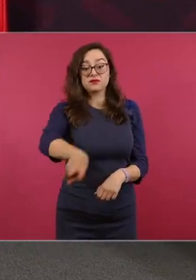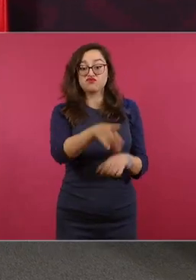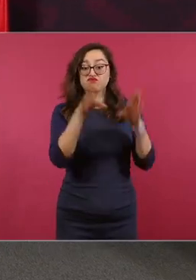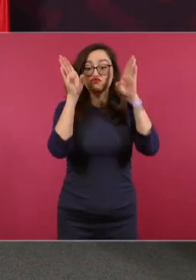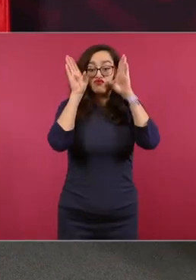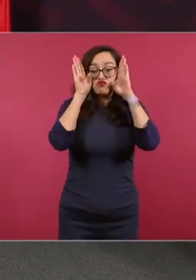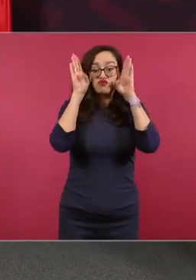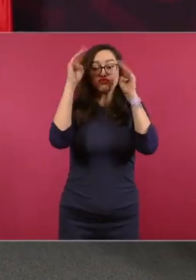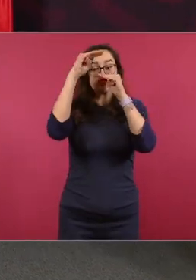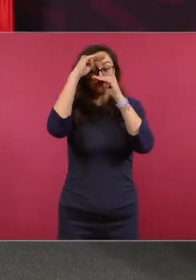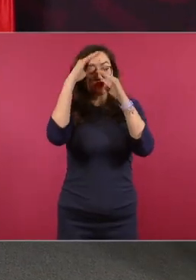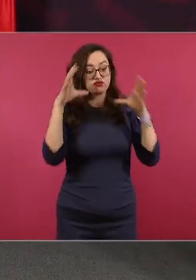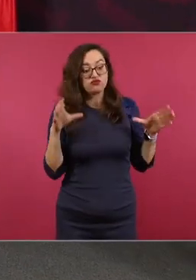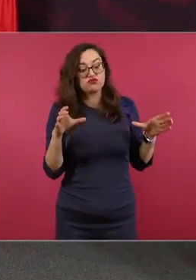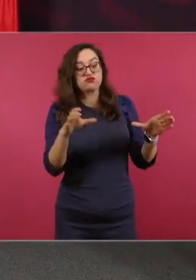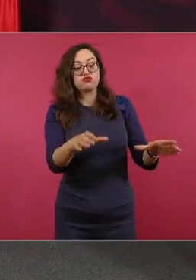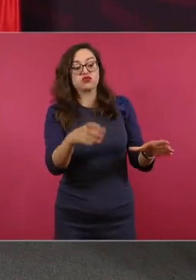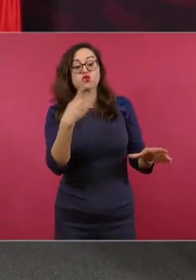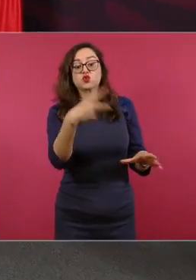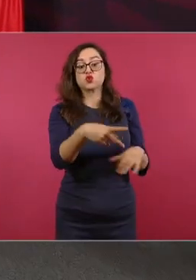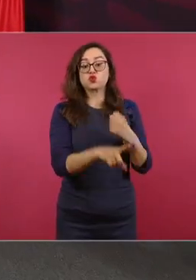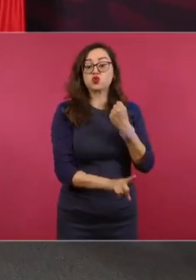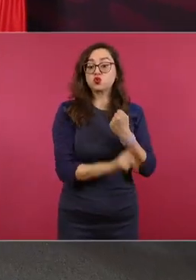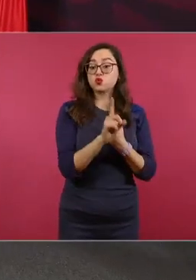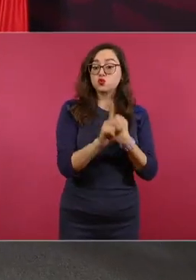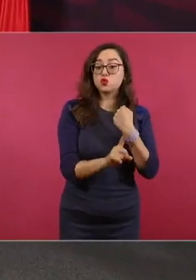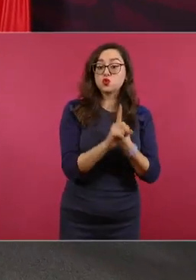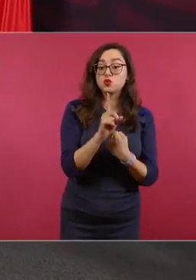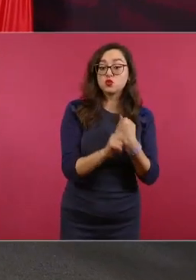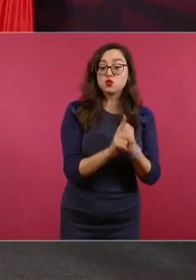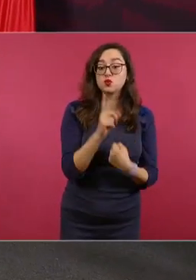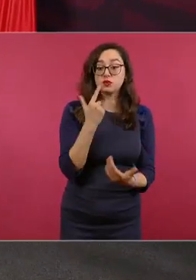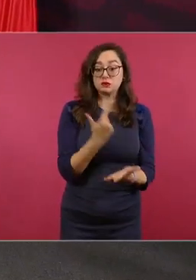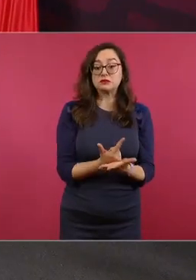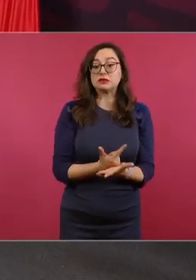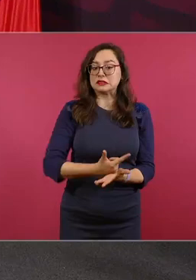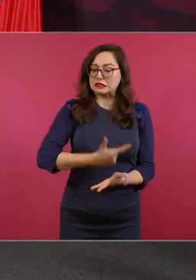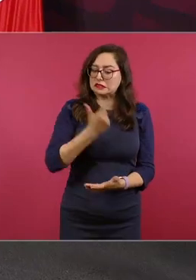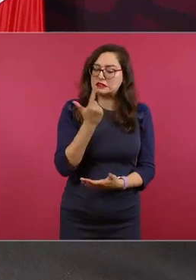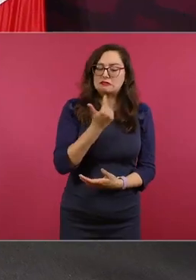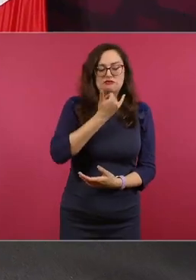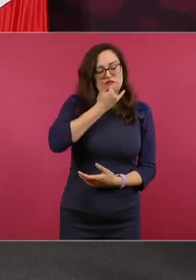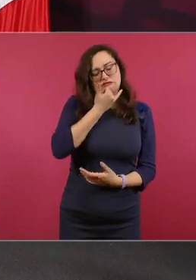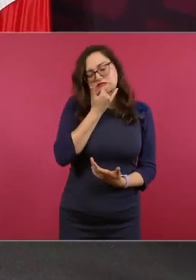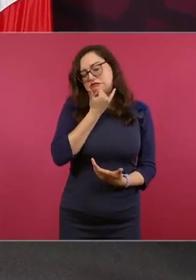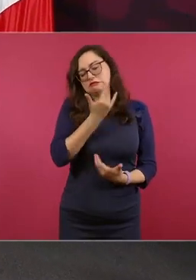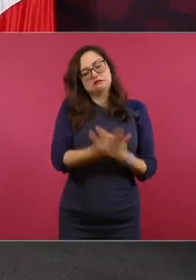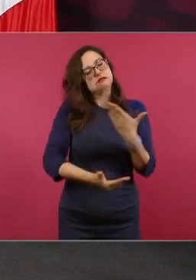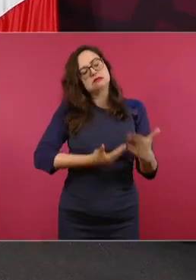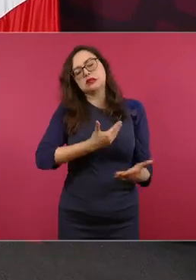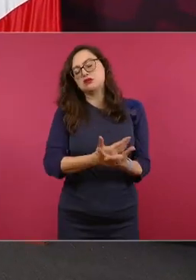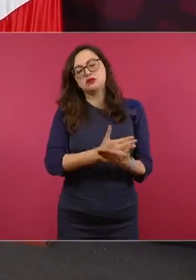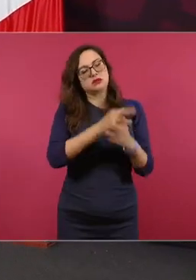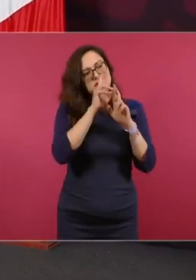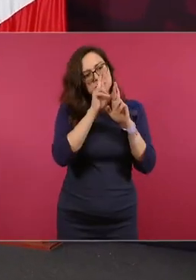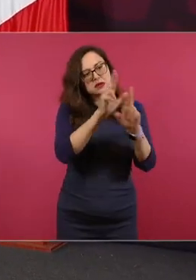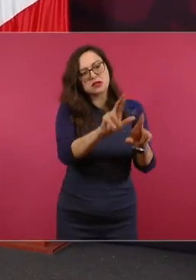de los tantos problemas, con todo respeto a los